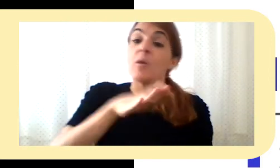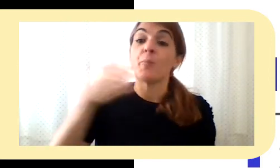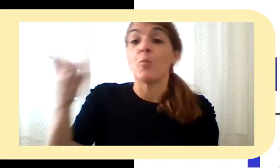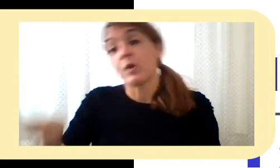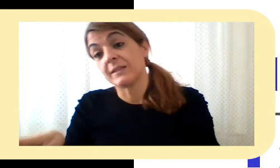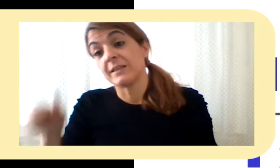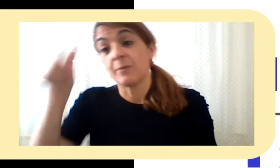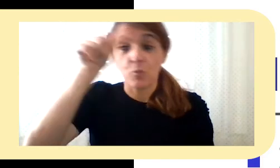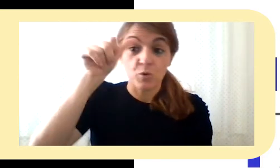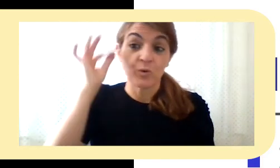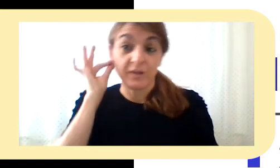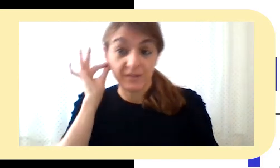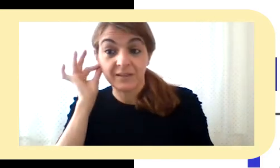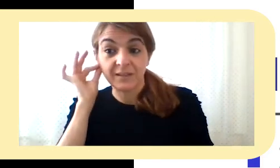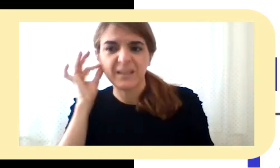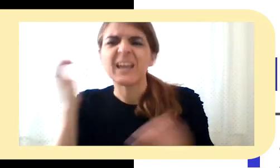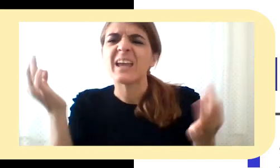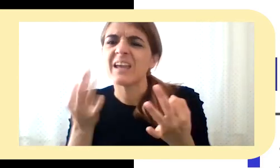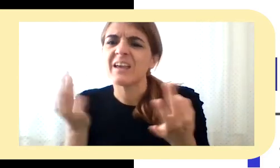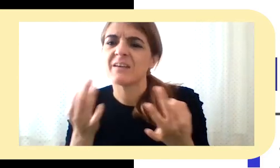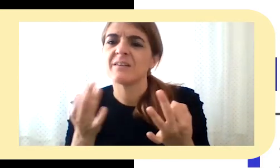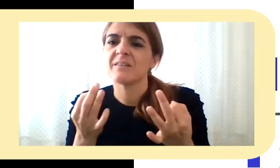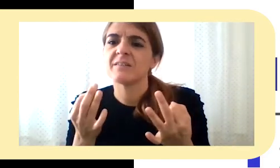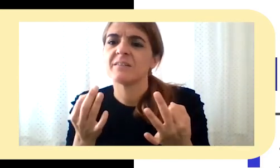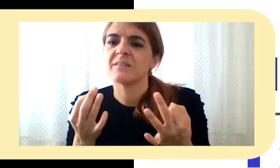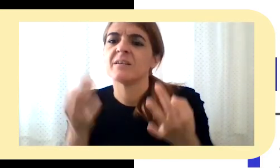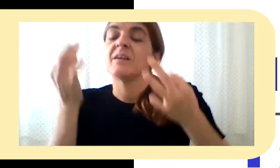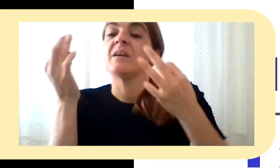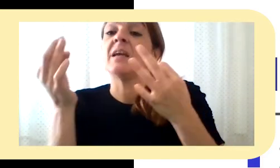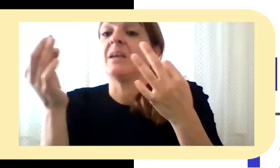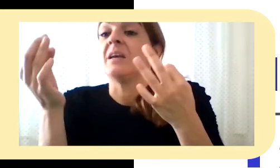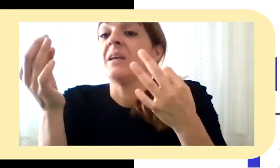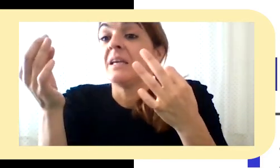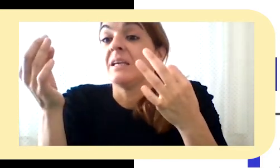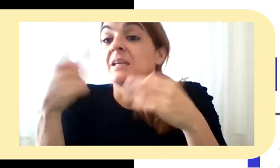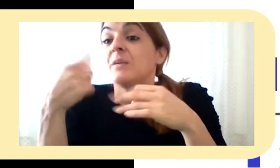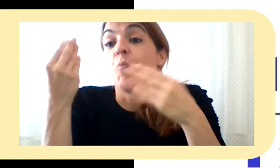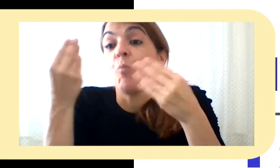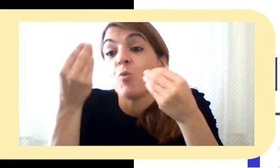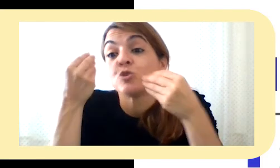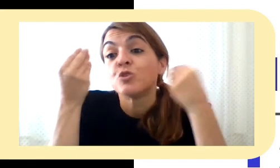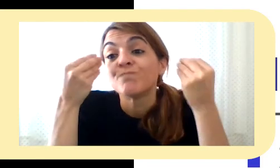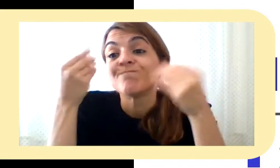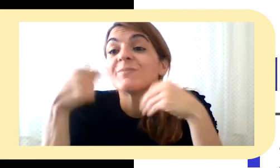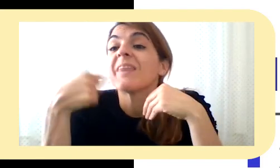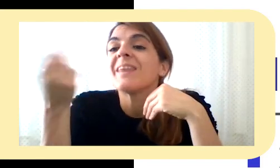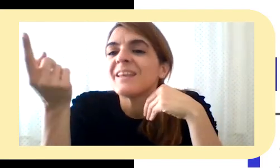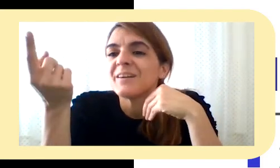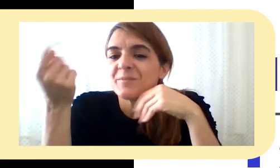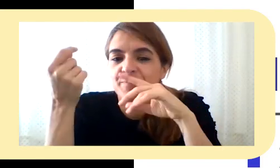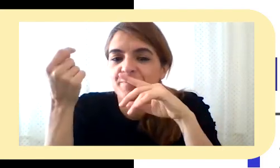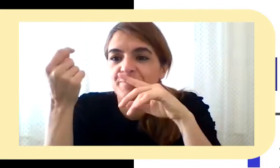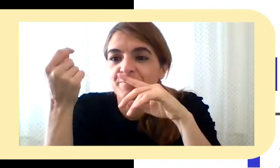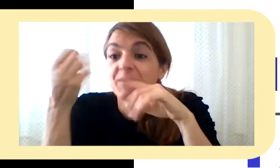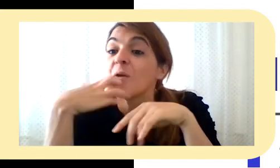sala, que hay muchas, que piensen, y muchos, que piensen, ¿ellos qué dirían? A mí cuando esta pregunta me contestan,